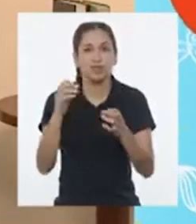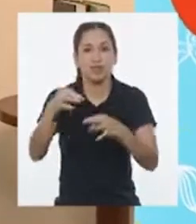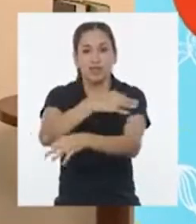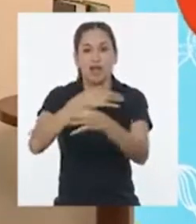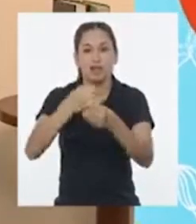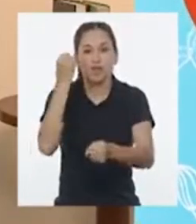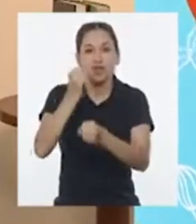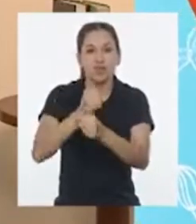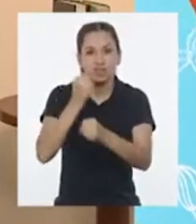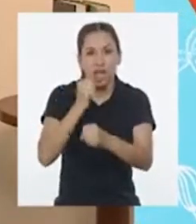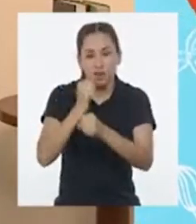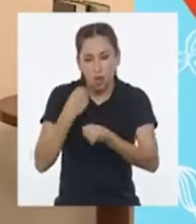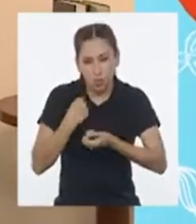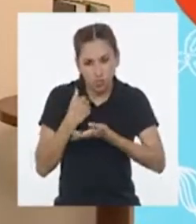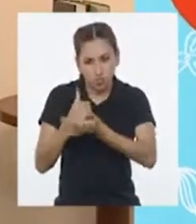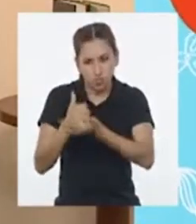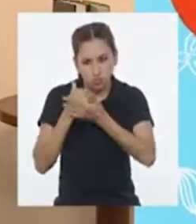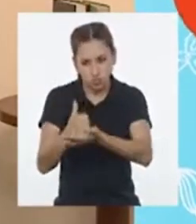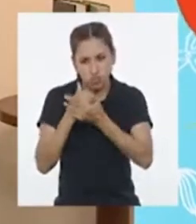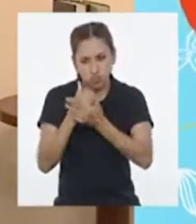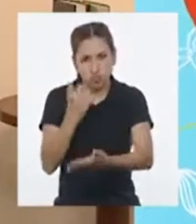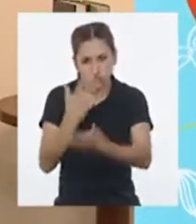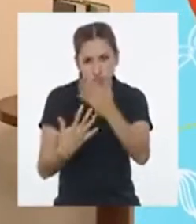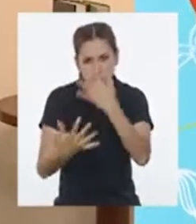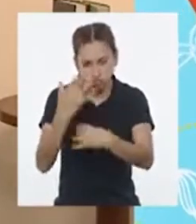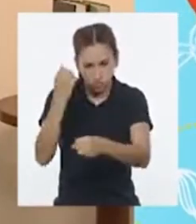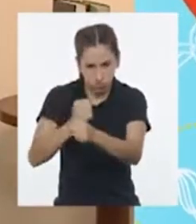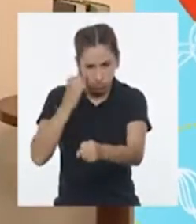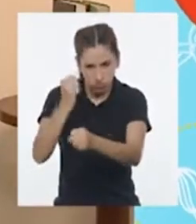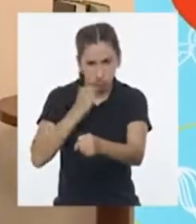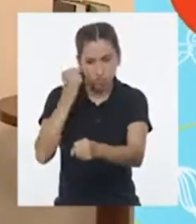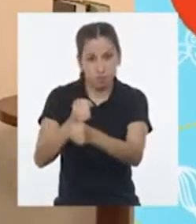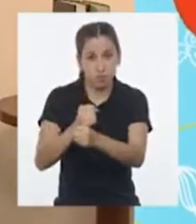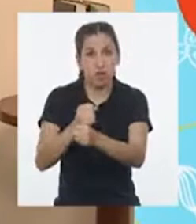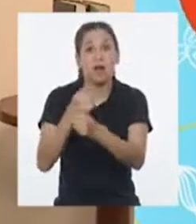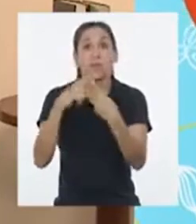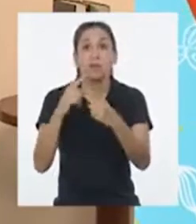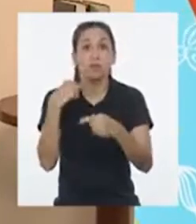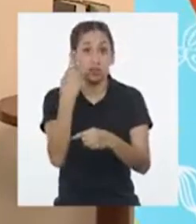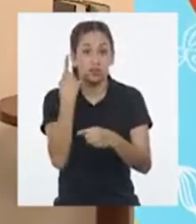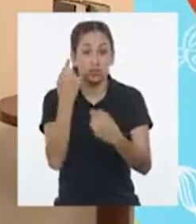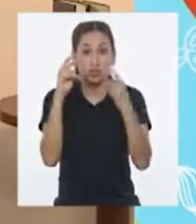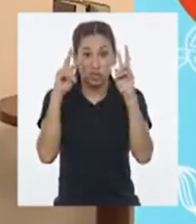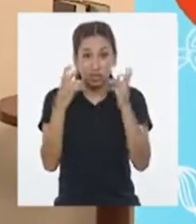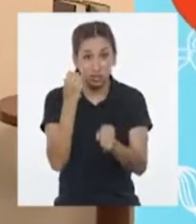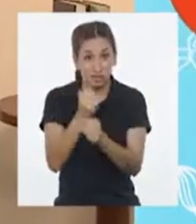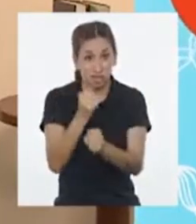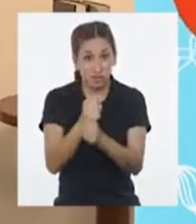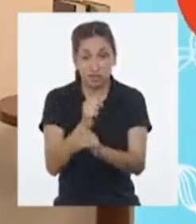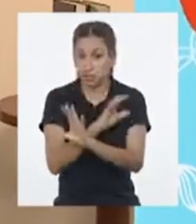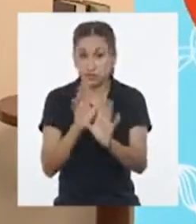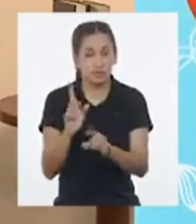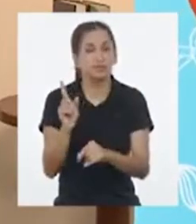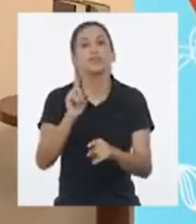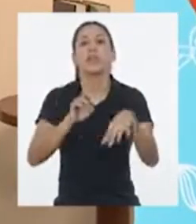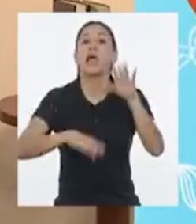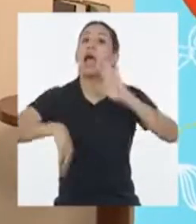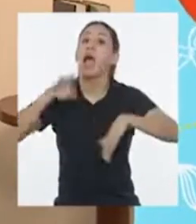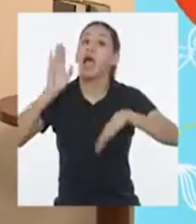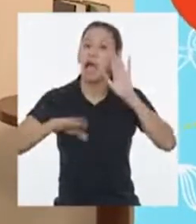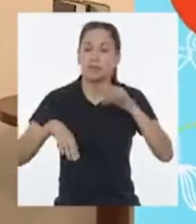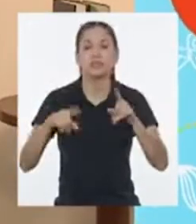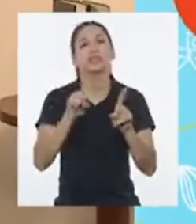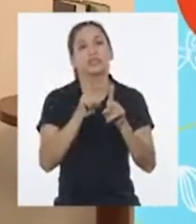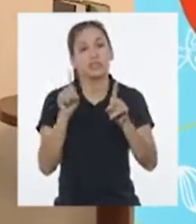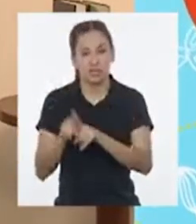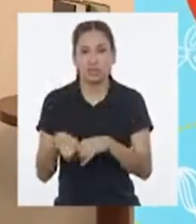trabajo a quienes lo necesitaban. Sin embargo, no solo intercambiaban fuerza de trabajo, en